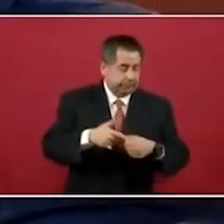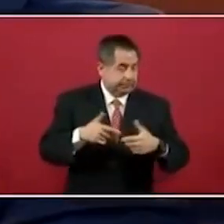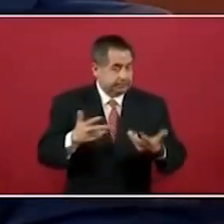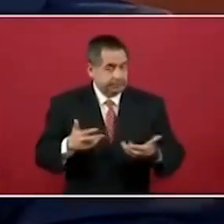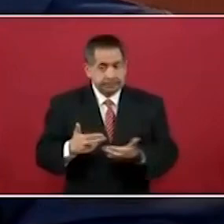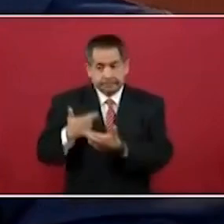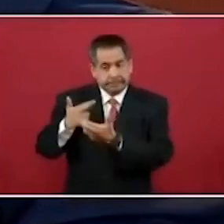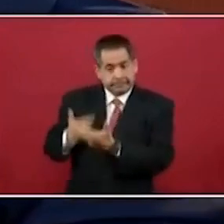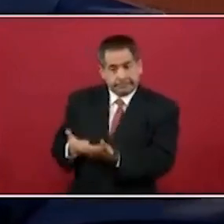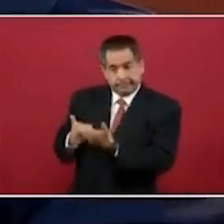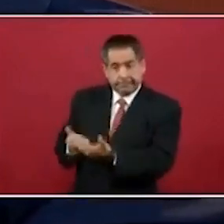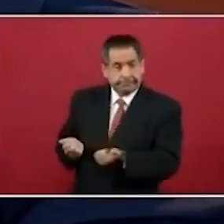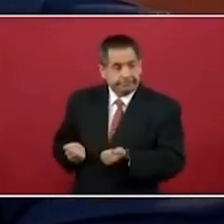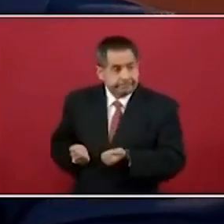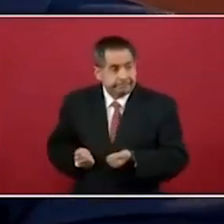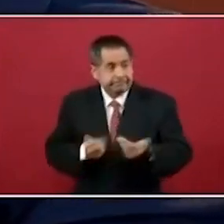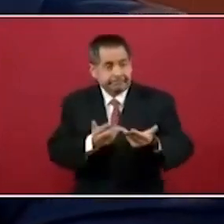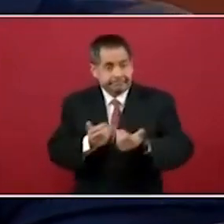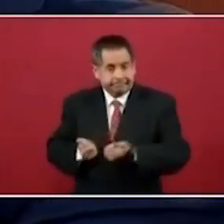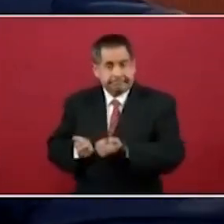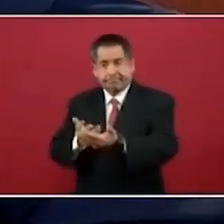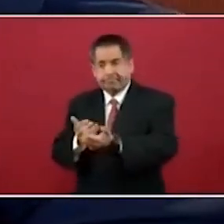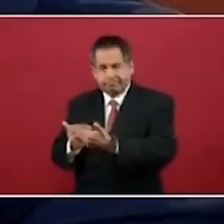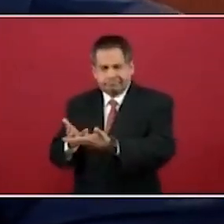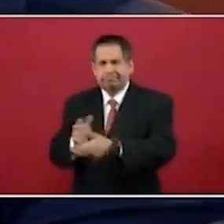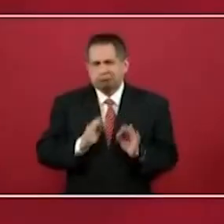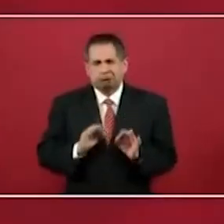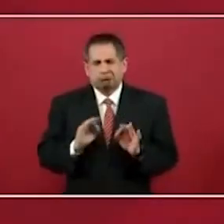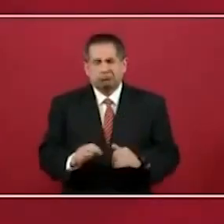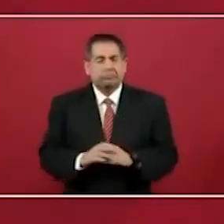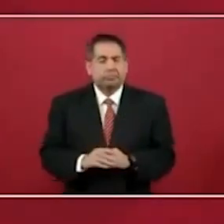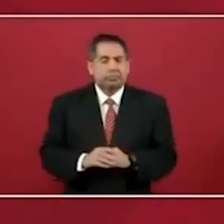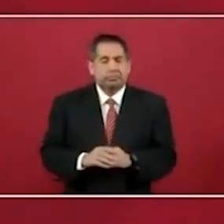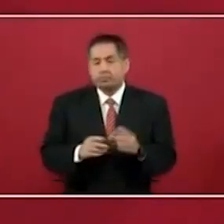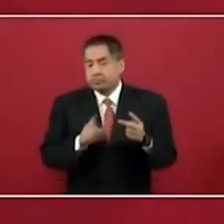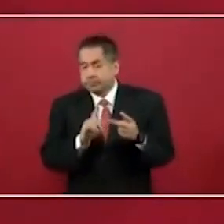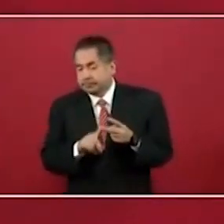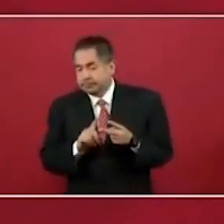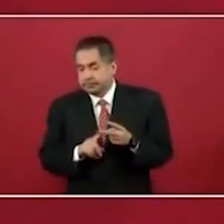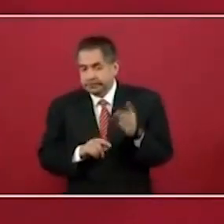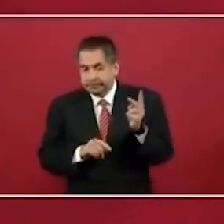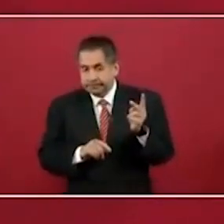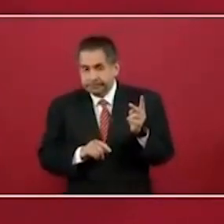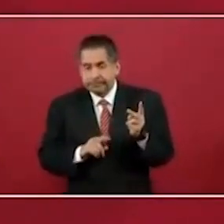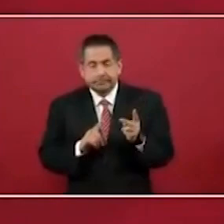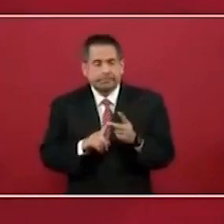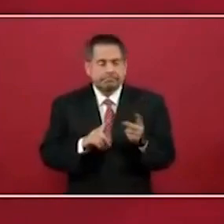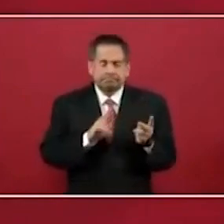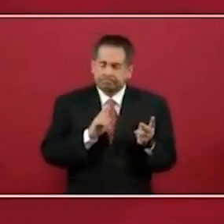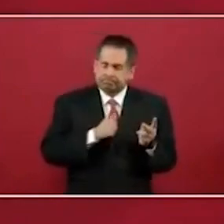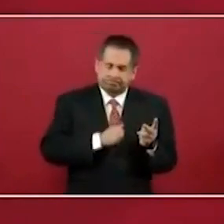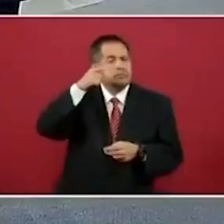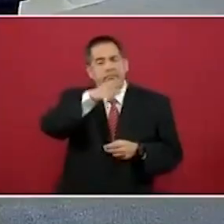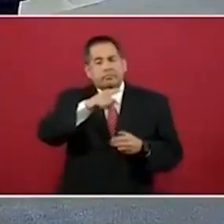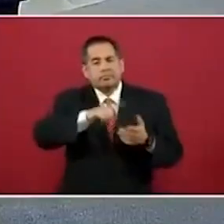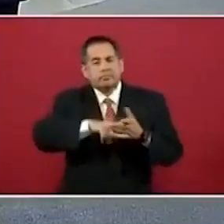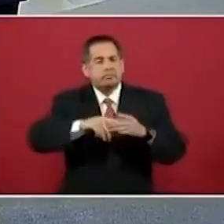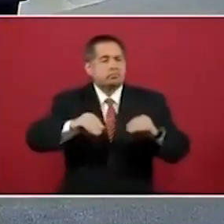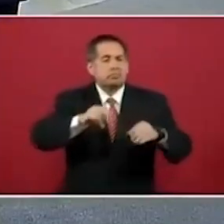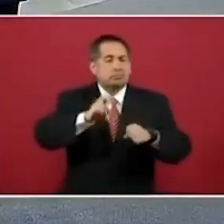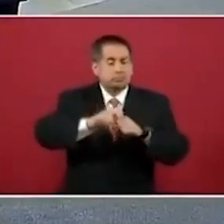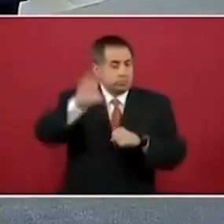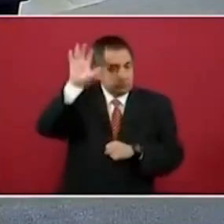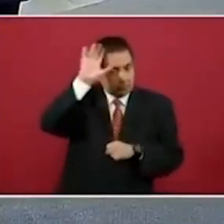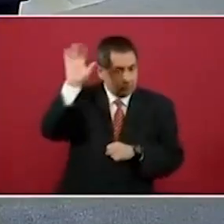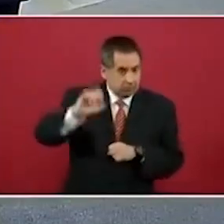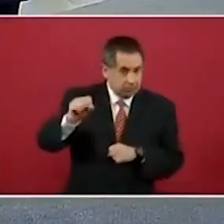parte, durante la conferencia de prensa mañanera del presidente de la República, Andrés Manuel López Obrador, fue alertado sobre el perfil de este personaje,